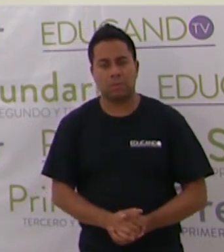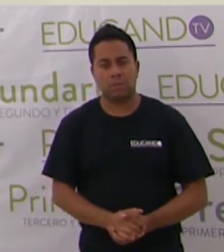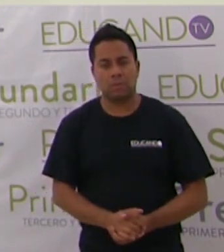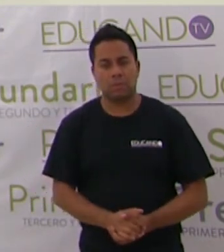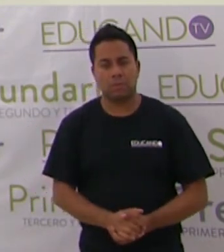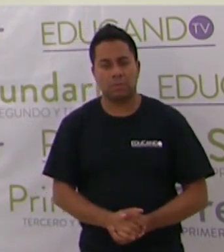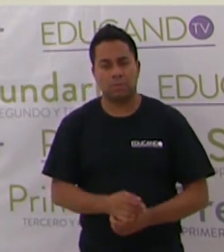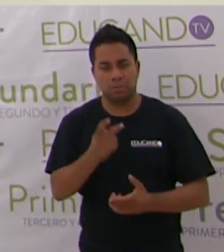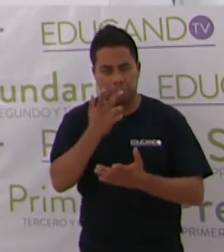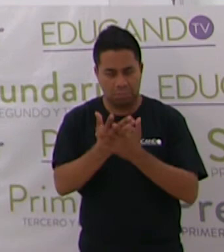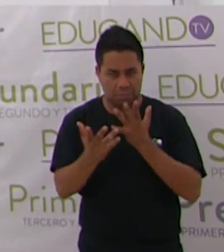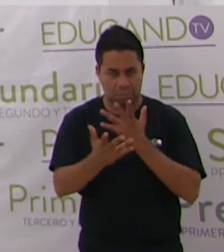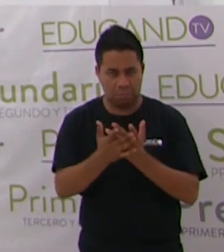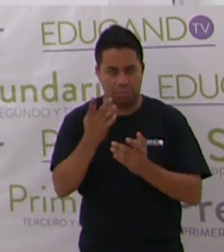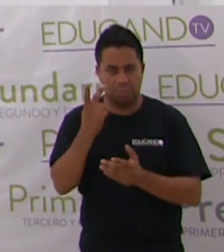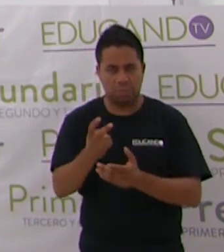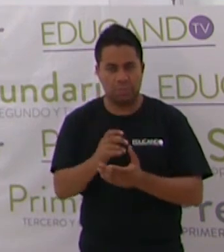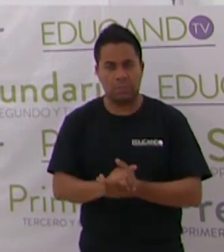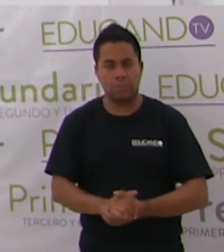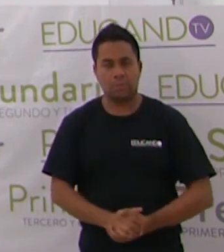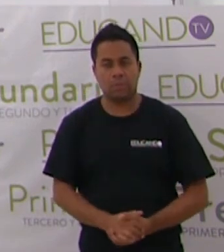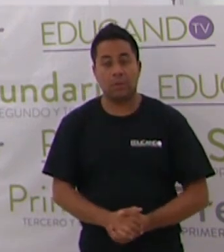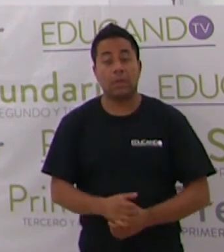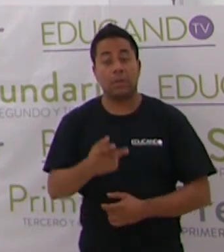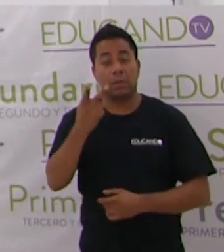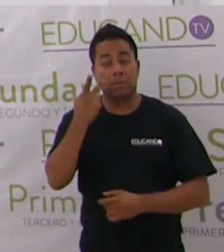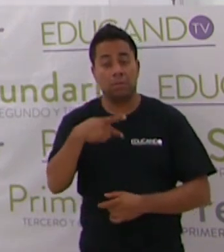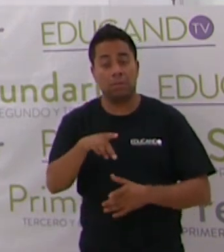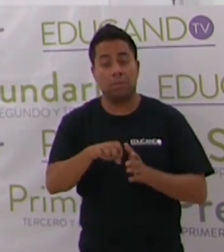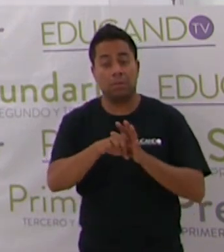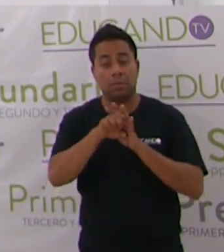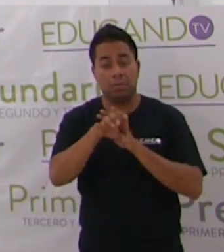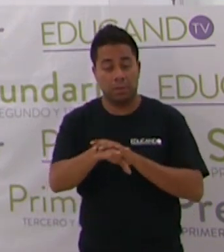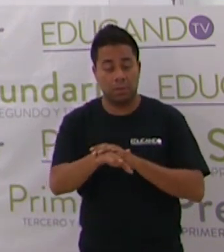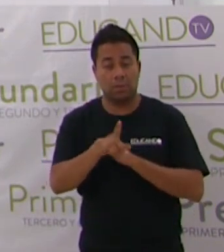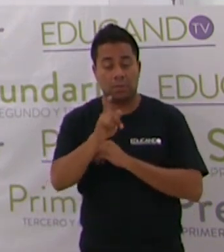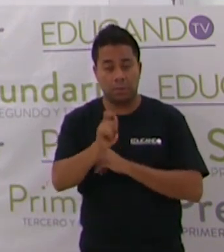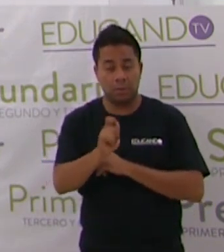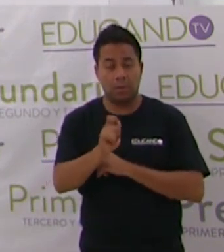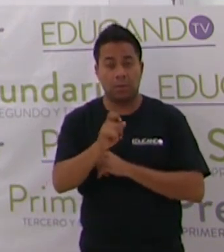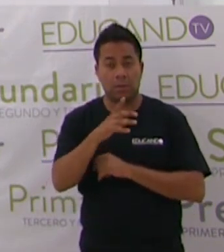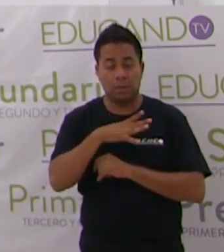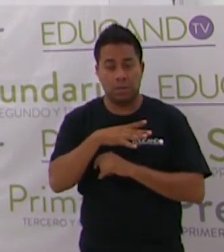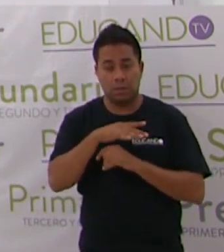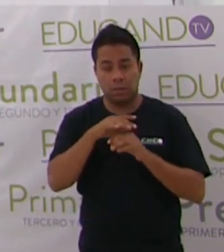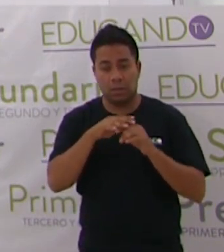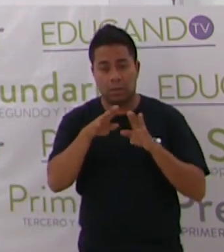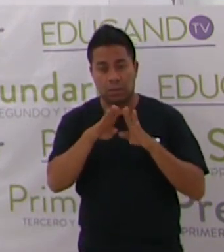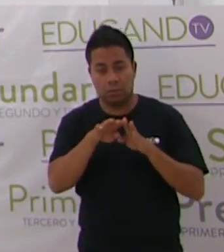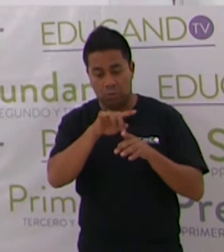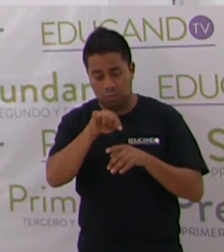1986 me aventó esta producción. Pero te has dado cuenta que año, la gráfica